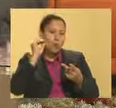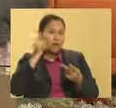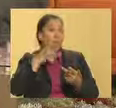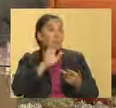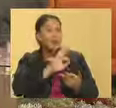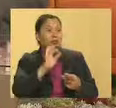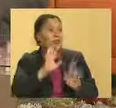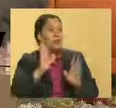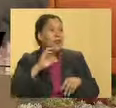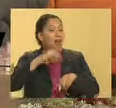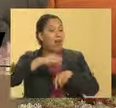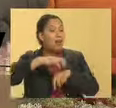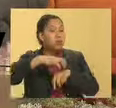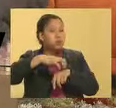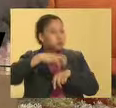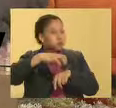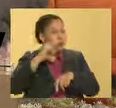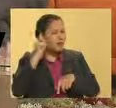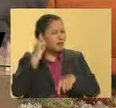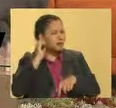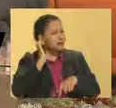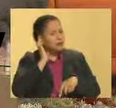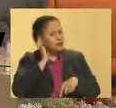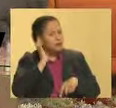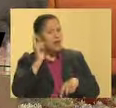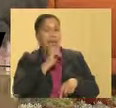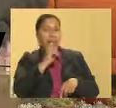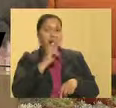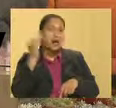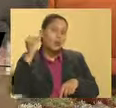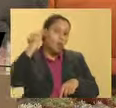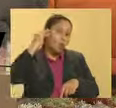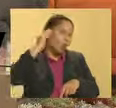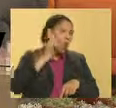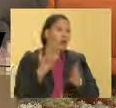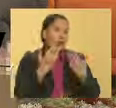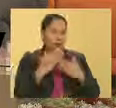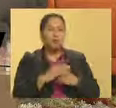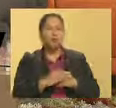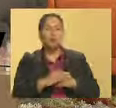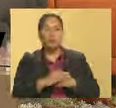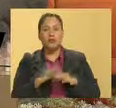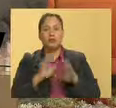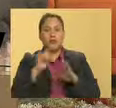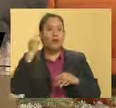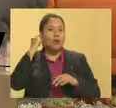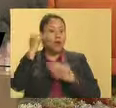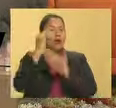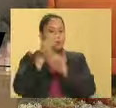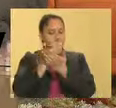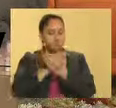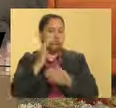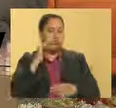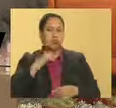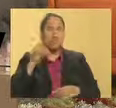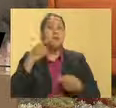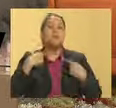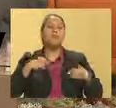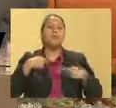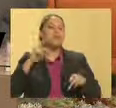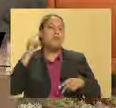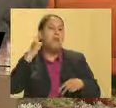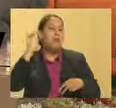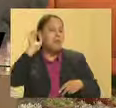más que suficiente. ¿A tal punto que ya no entra ni el aire? Hay disminución de la audición, eso sí. y es